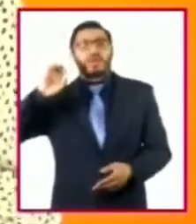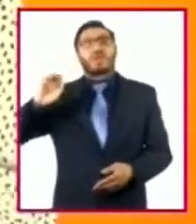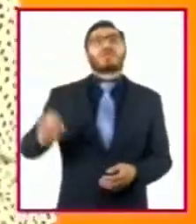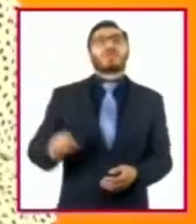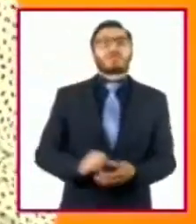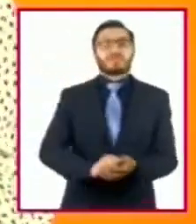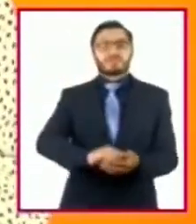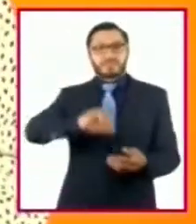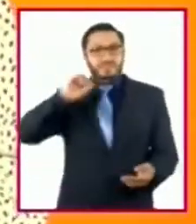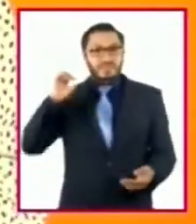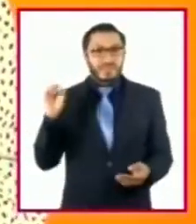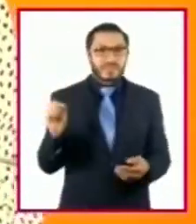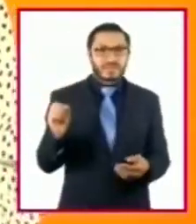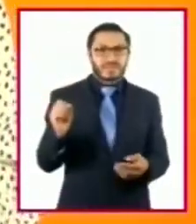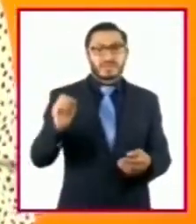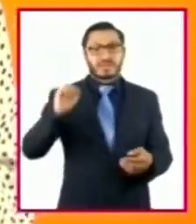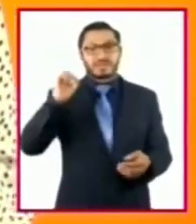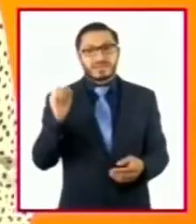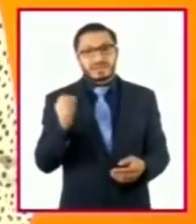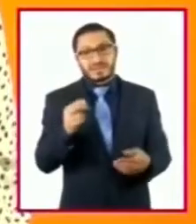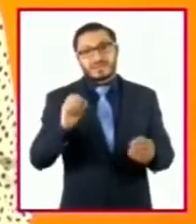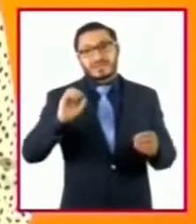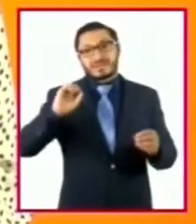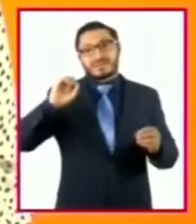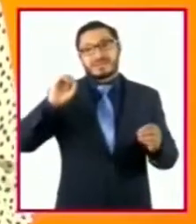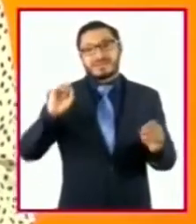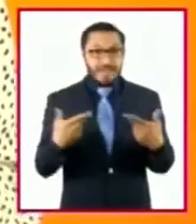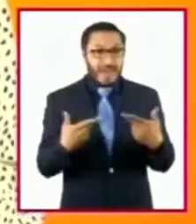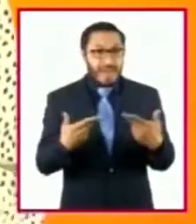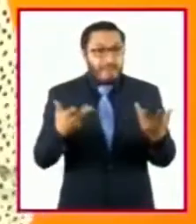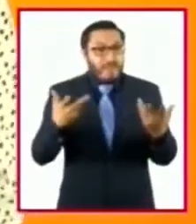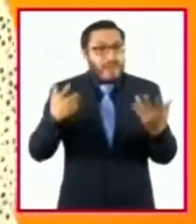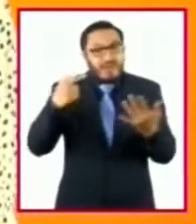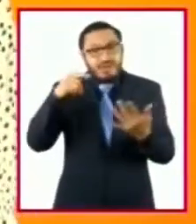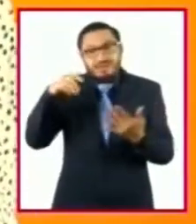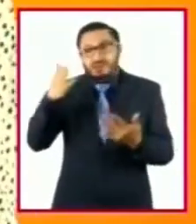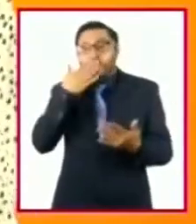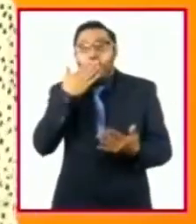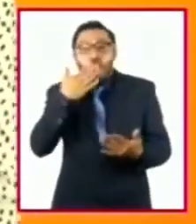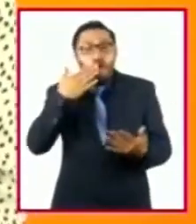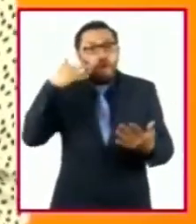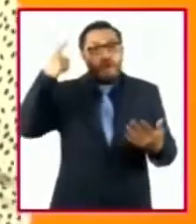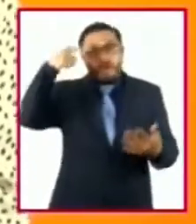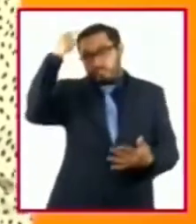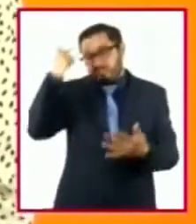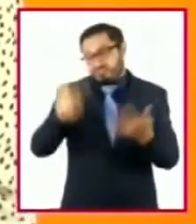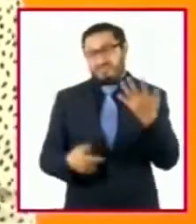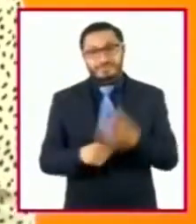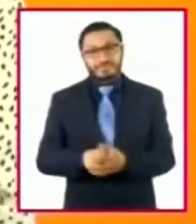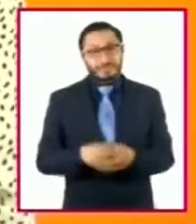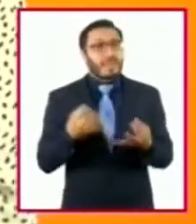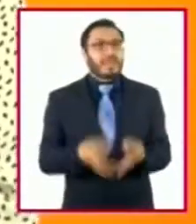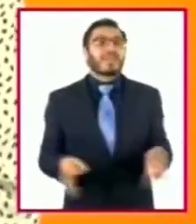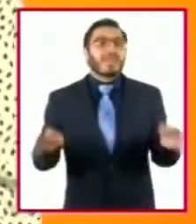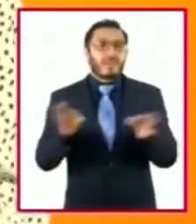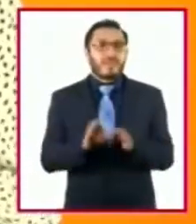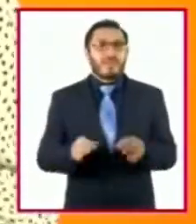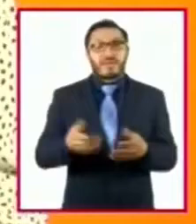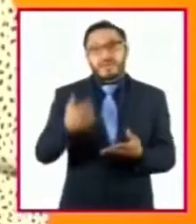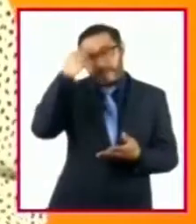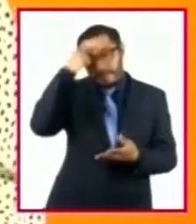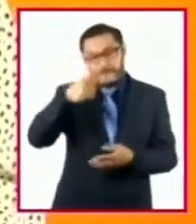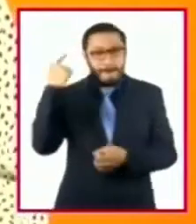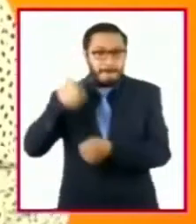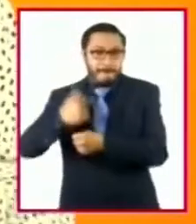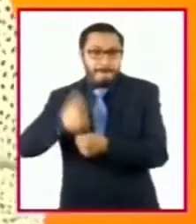¿no? Son cosas diferentes. Entonces, por supuesto que es importante saber quién yo soy, quién me identifica, cuál es mi identidad. Y